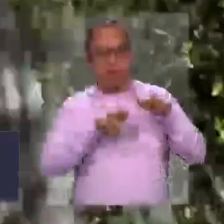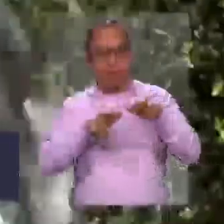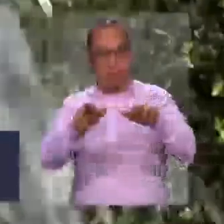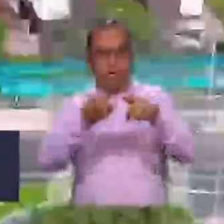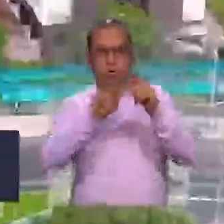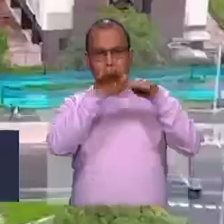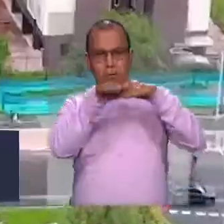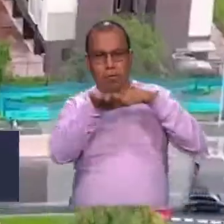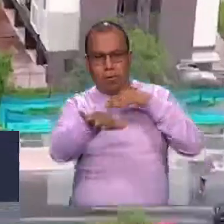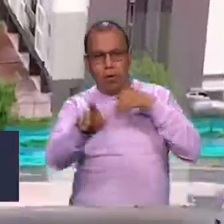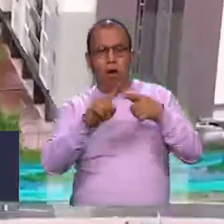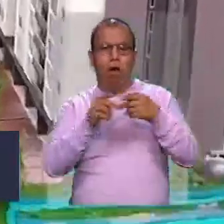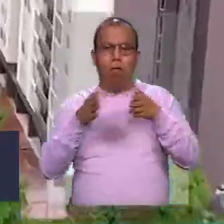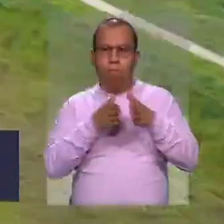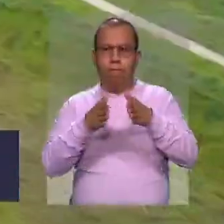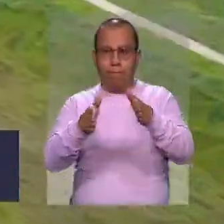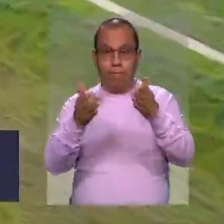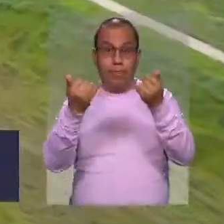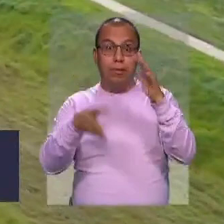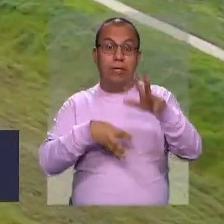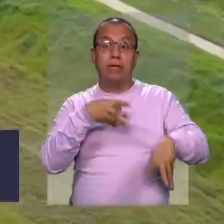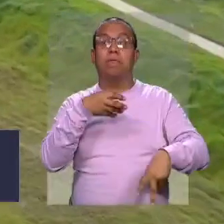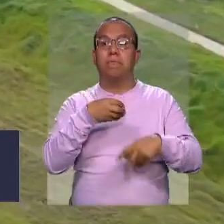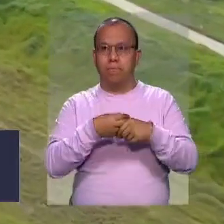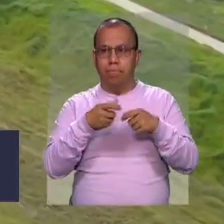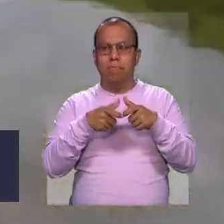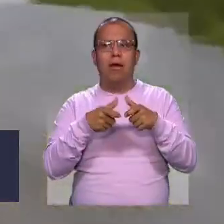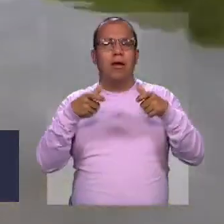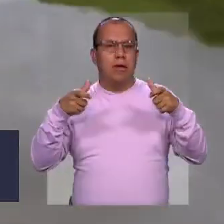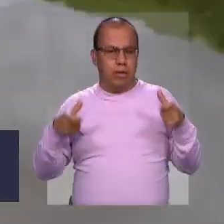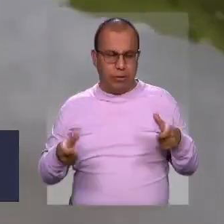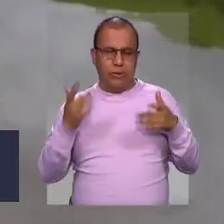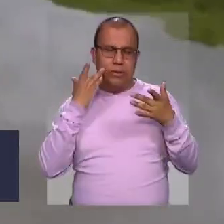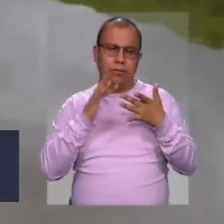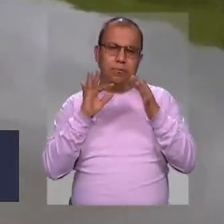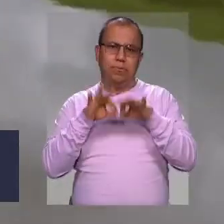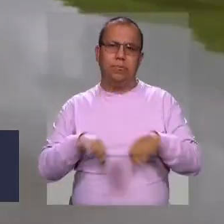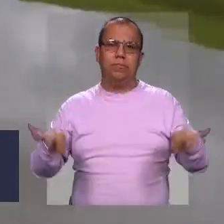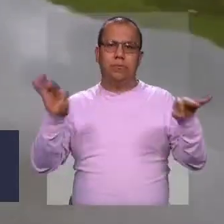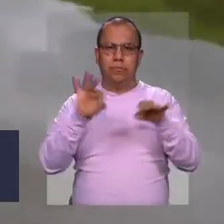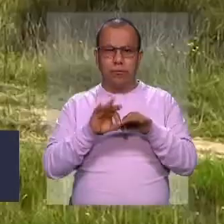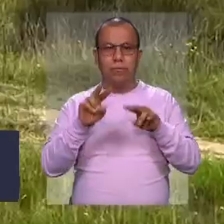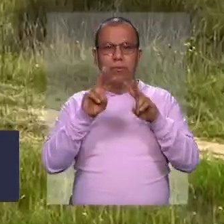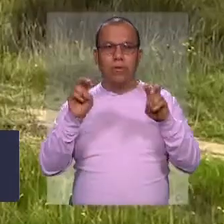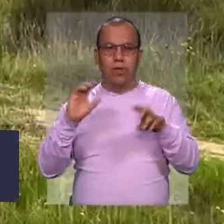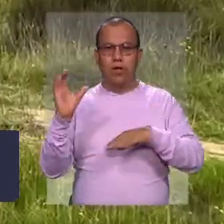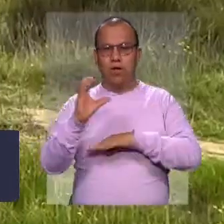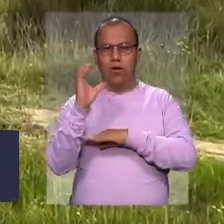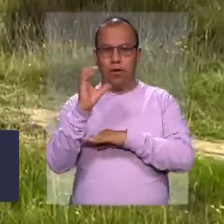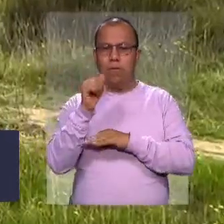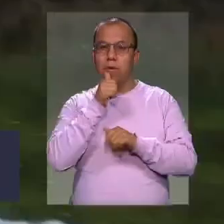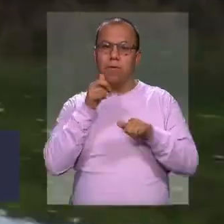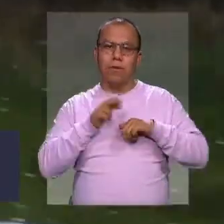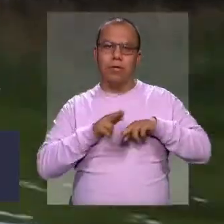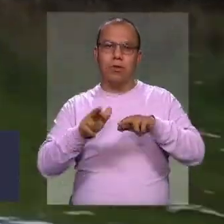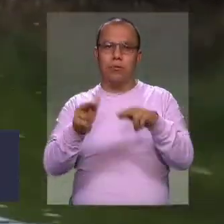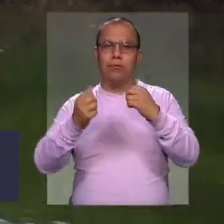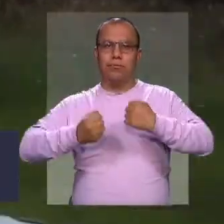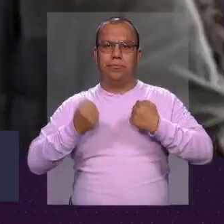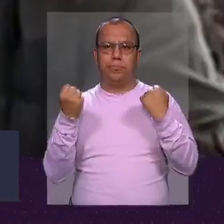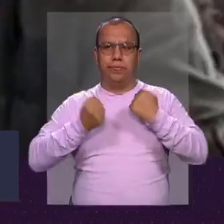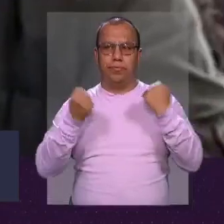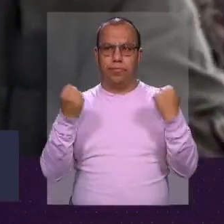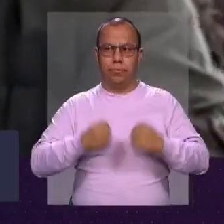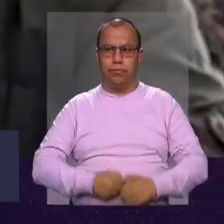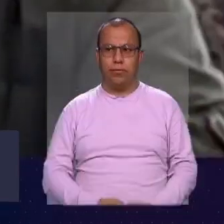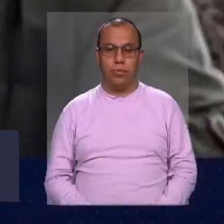quebradas y canales. Además, cuenta con una de las cuencas más importantes de la sabana y del país, el río Bogotá. Podemos decir que es